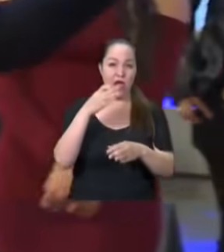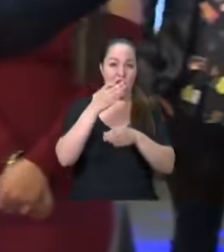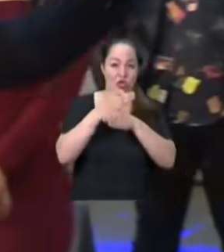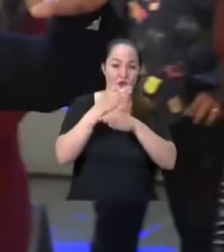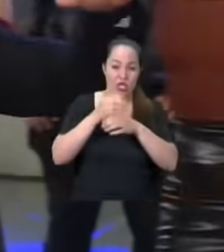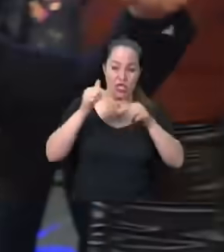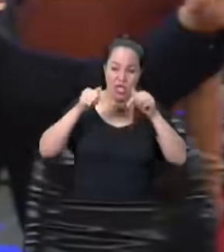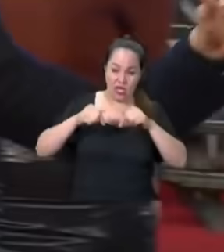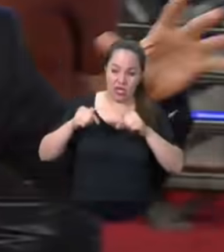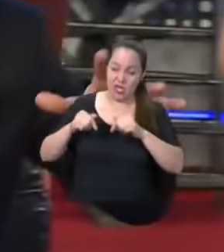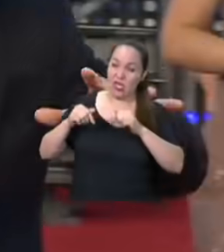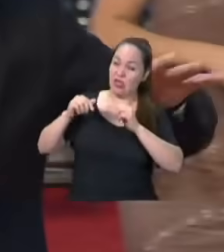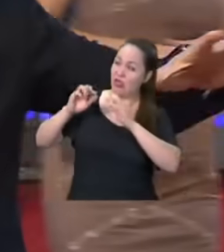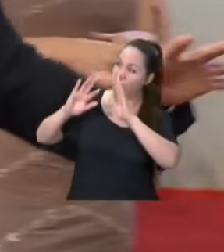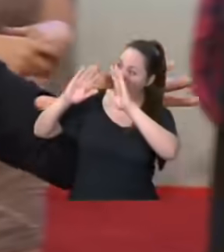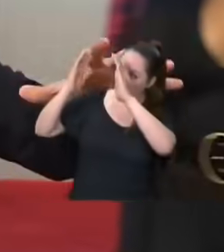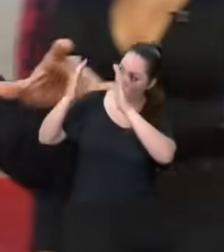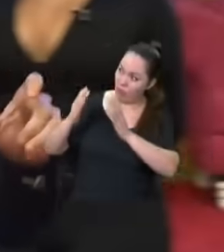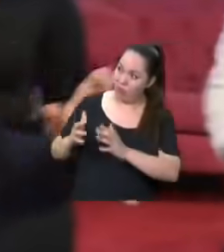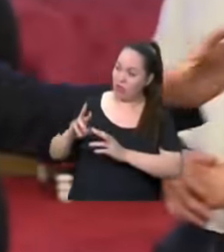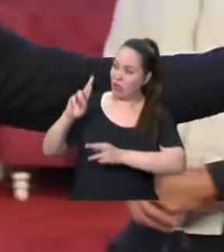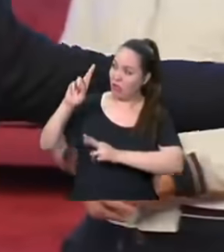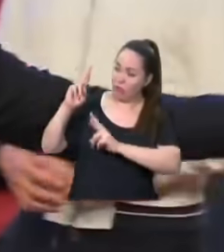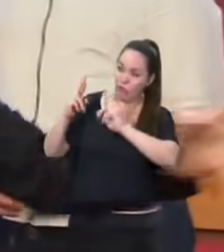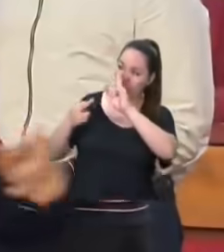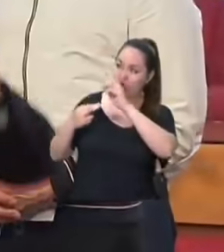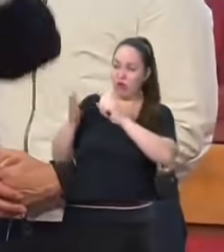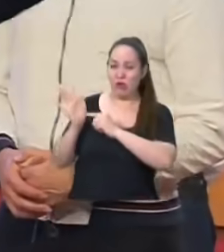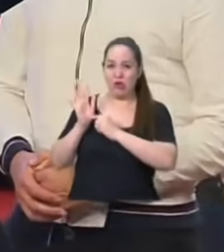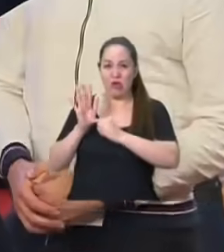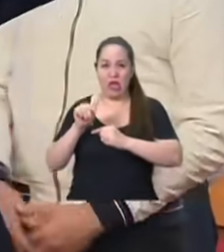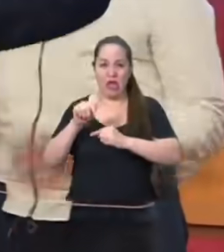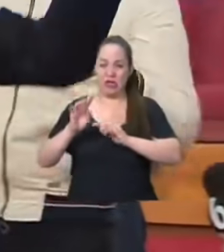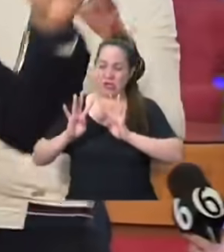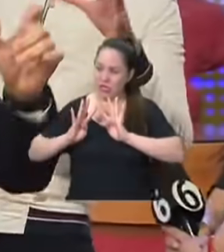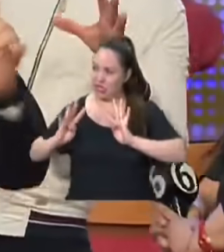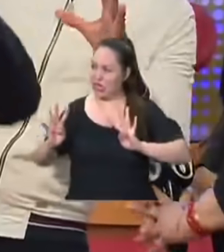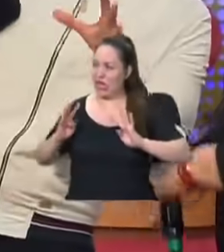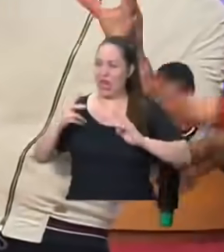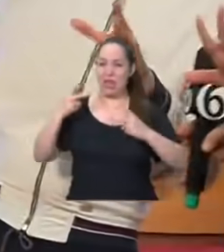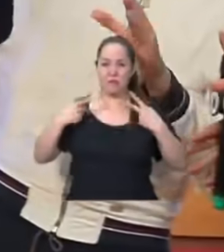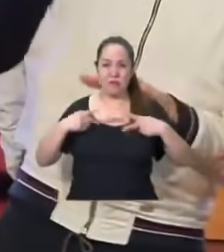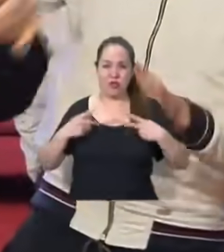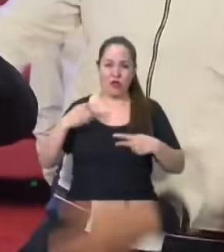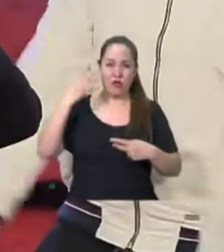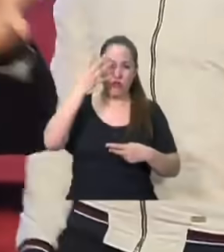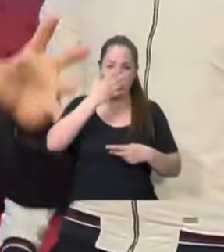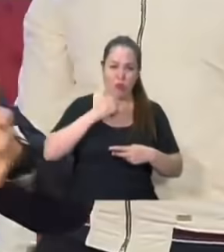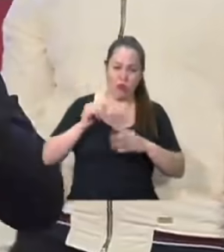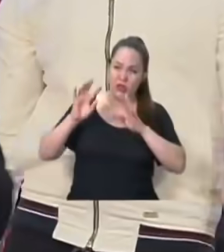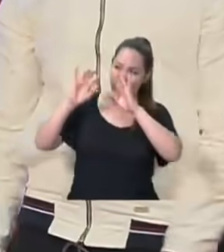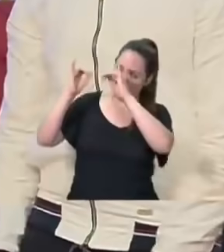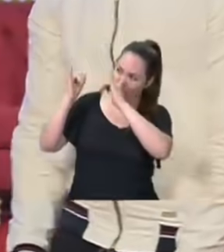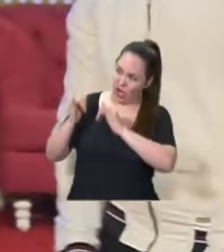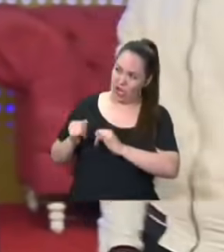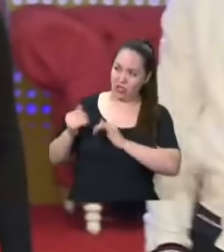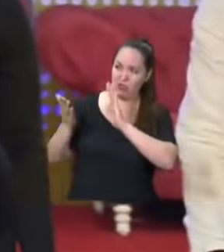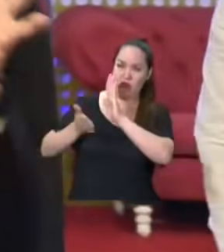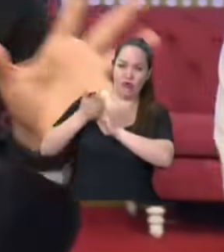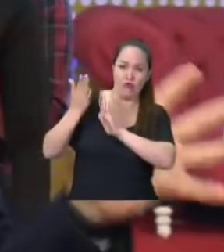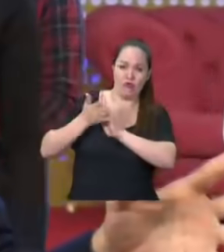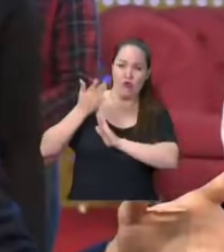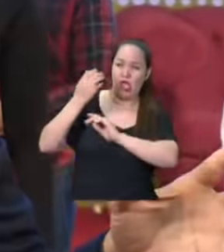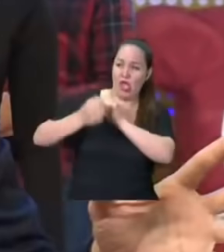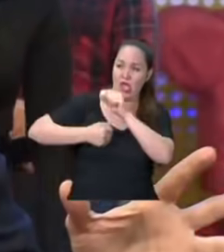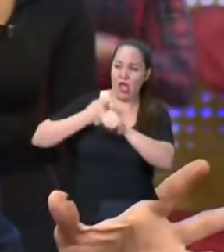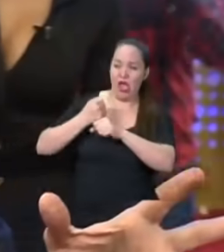desde el Monumento a la Revolución. Aquí está la explanada, aquí estoy con la gente. Vean qué hermoso el monumento fue construido en este año. Todo lo que